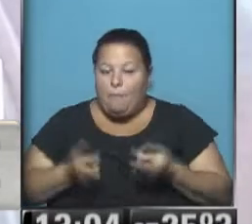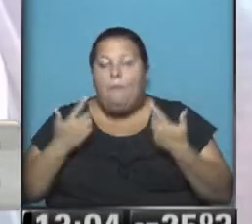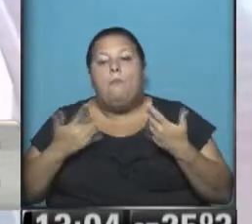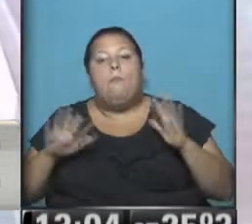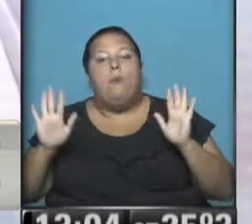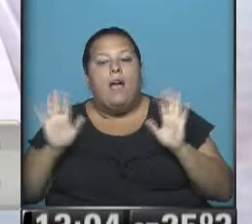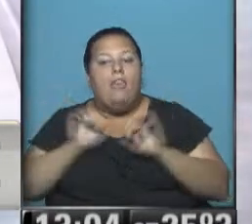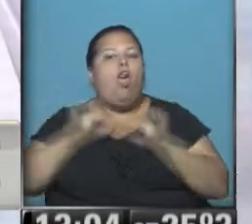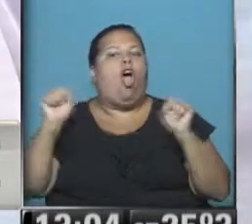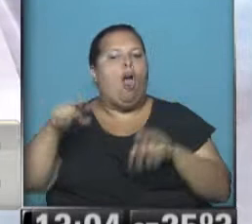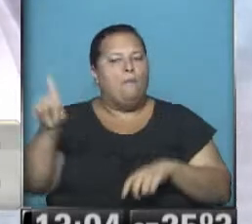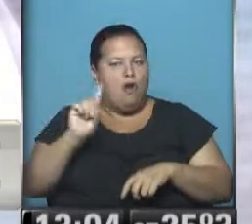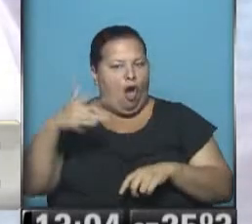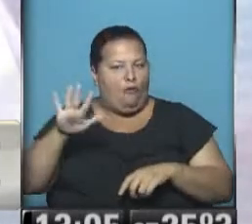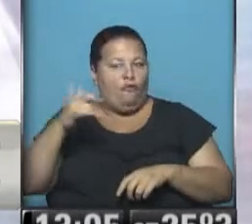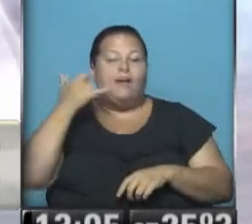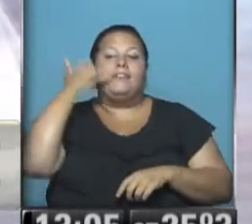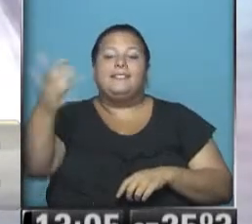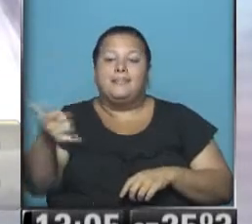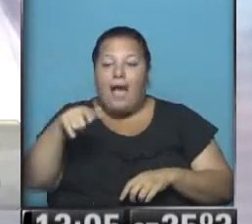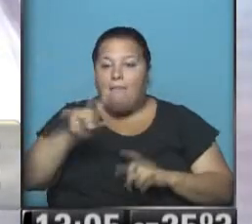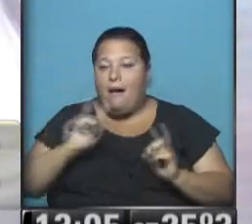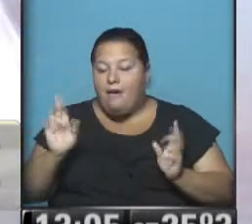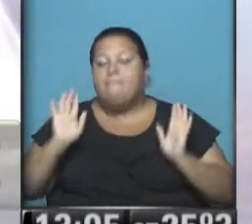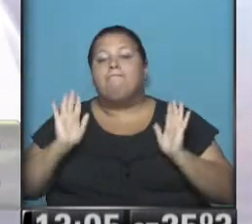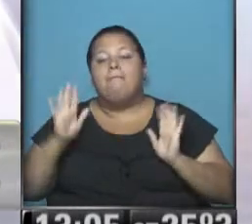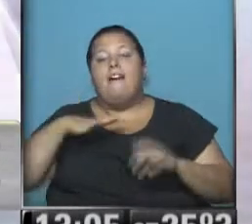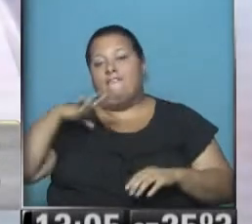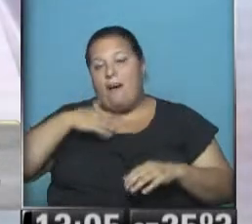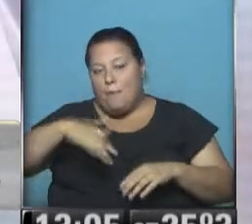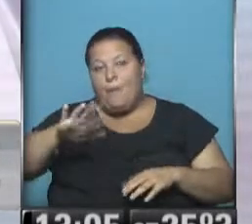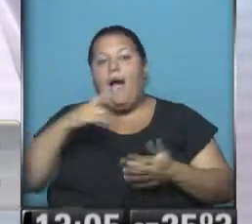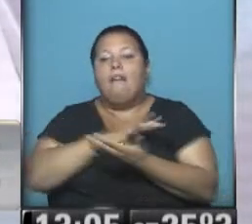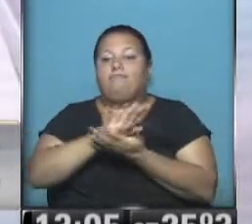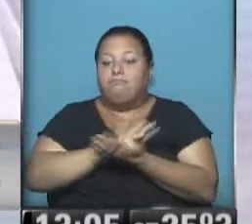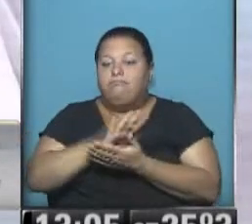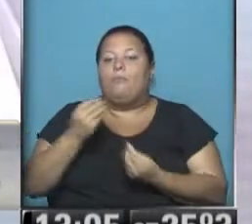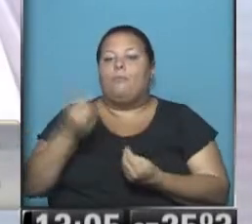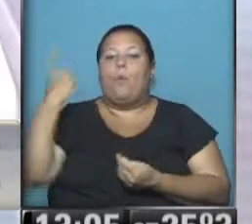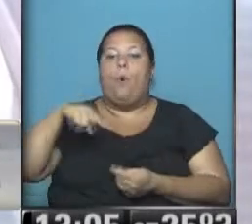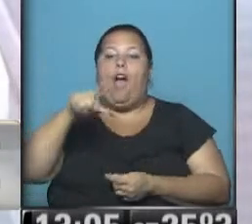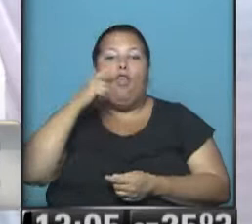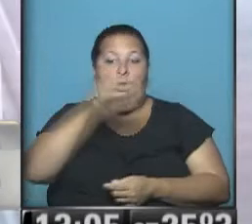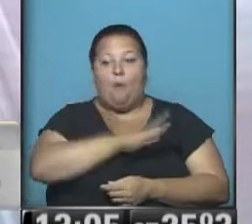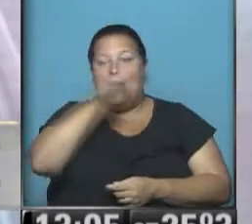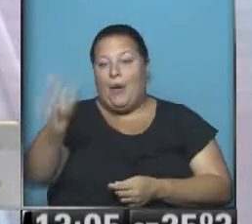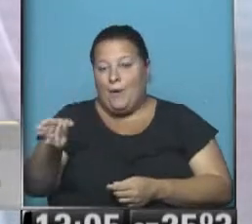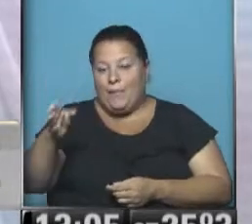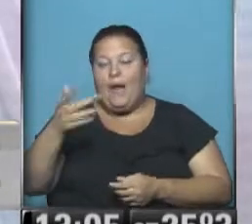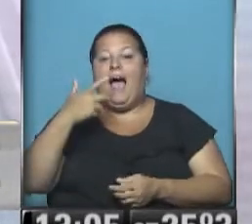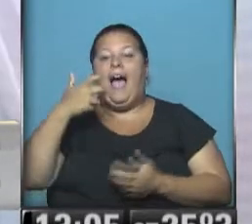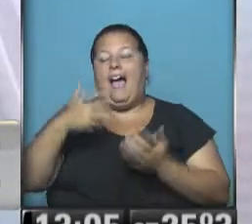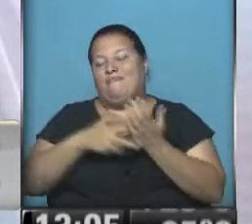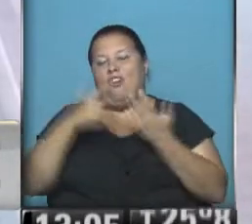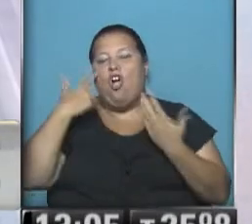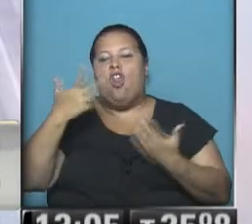haber la sorpresa de que no haya sido él el receptor de esa llamada, pero eso va a ser dilucidado recién cuando el exagente de la CIDE, conocido